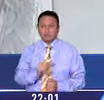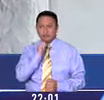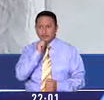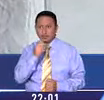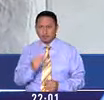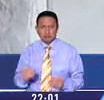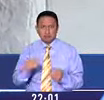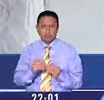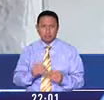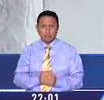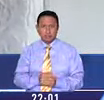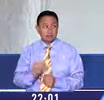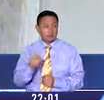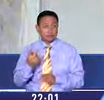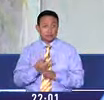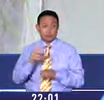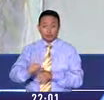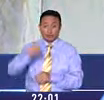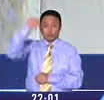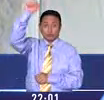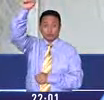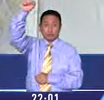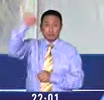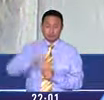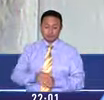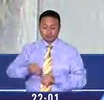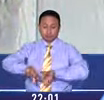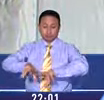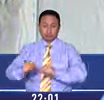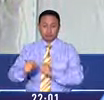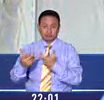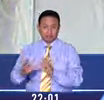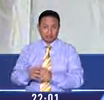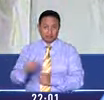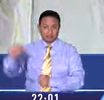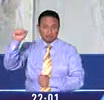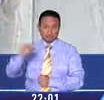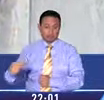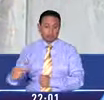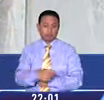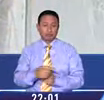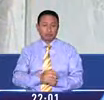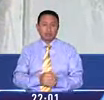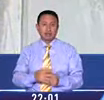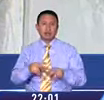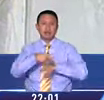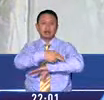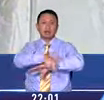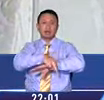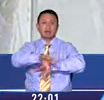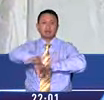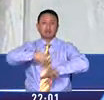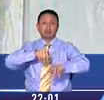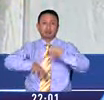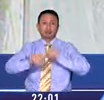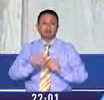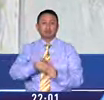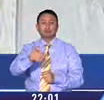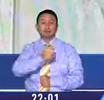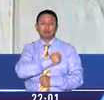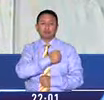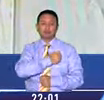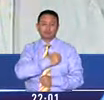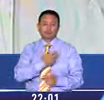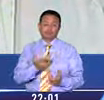falta. Levantan por segunda ocasión el capó y el robo está consumado. Se llevaron partes del carro, afectando directamente al dueño del